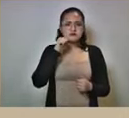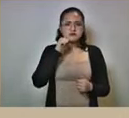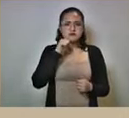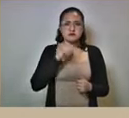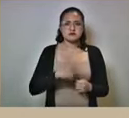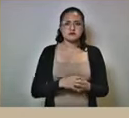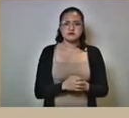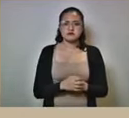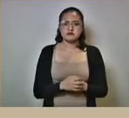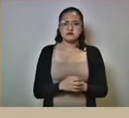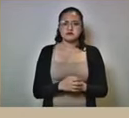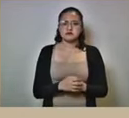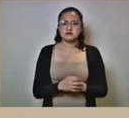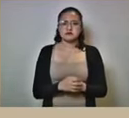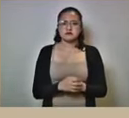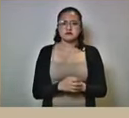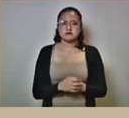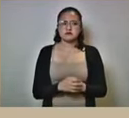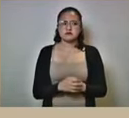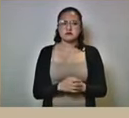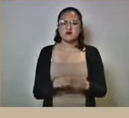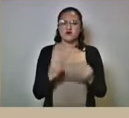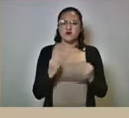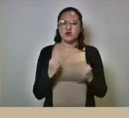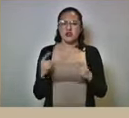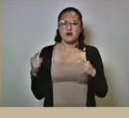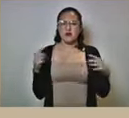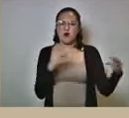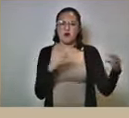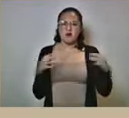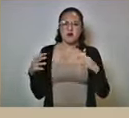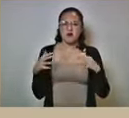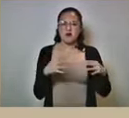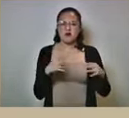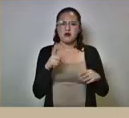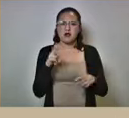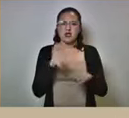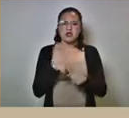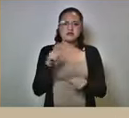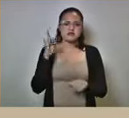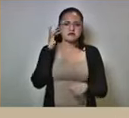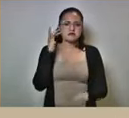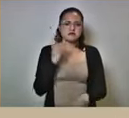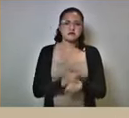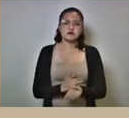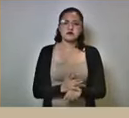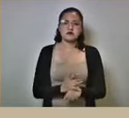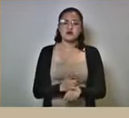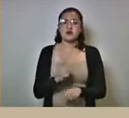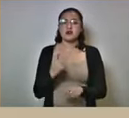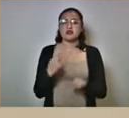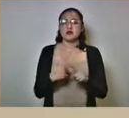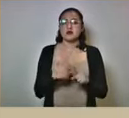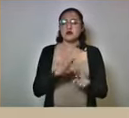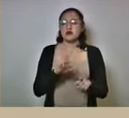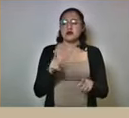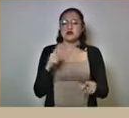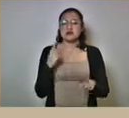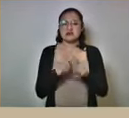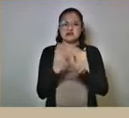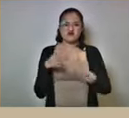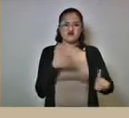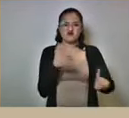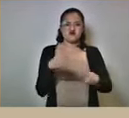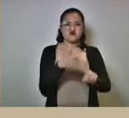hubo fuertes disturbios en San Martín Texmelucan, luego de que falleció durante una persecución